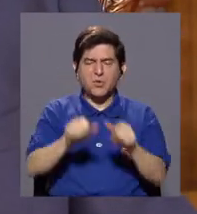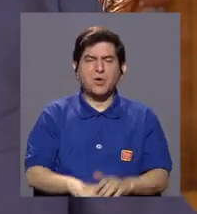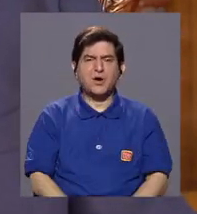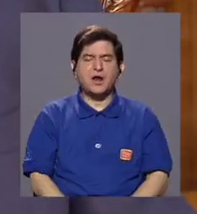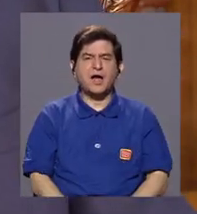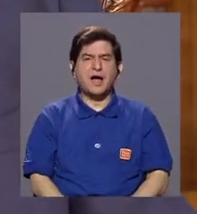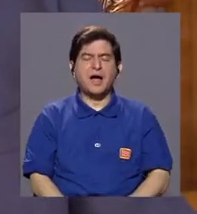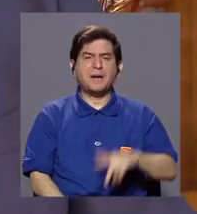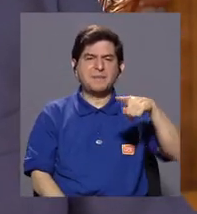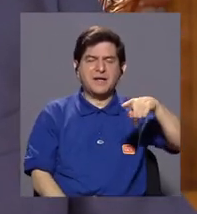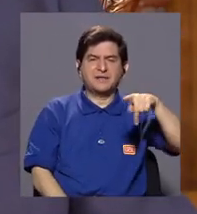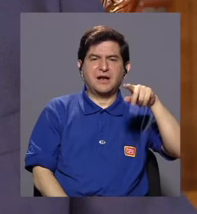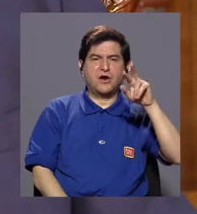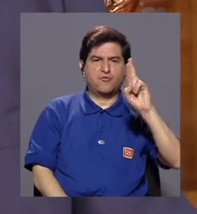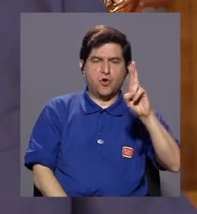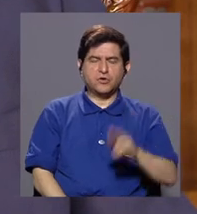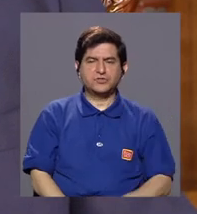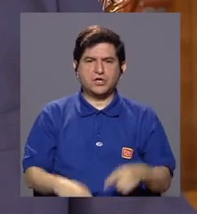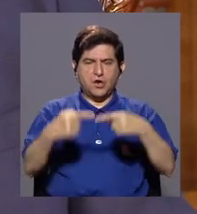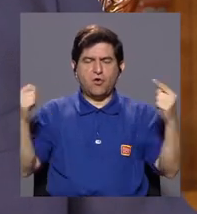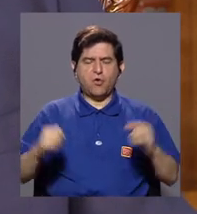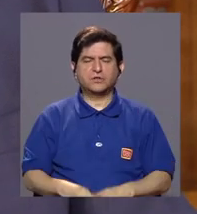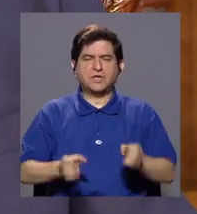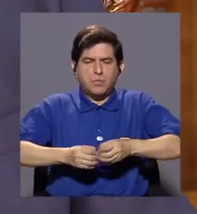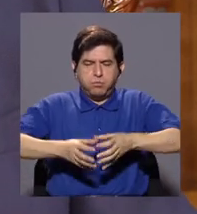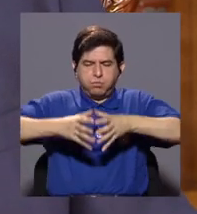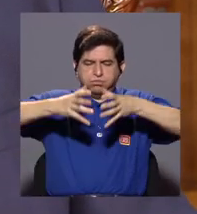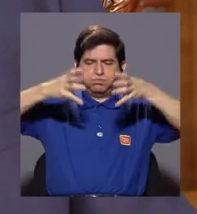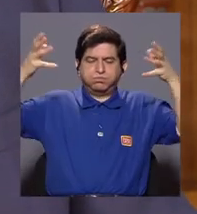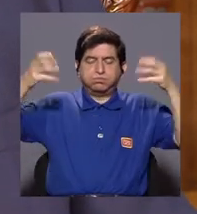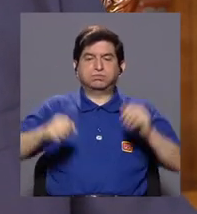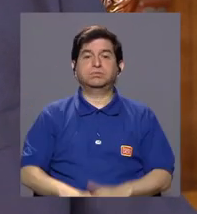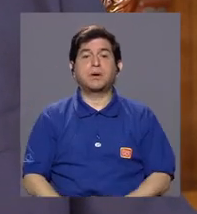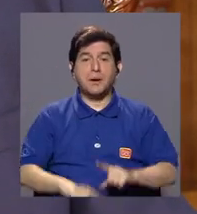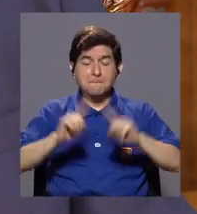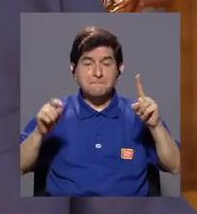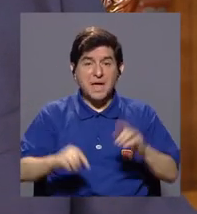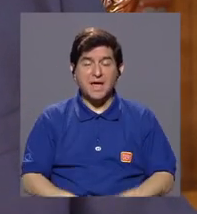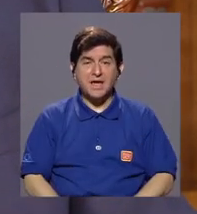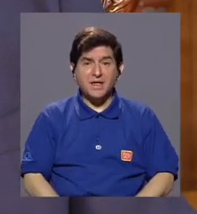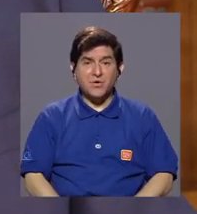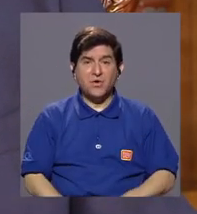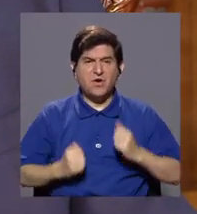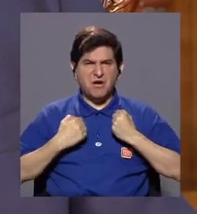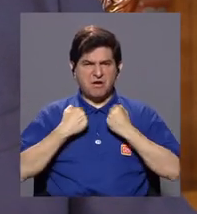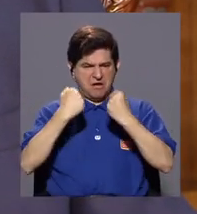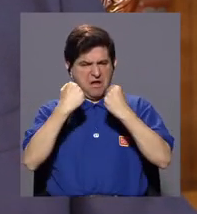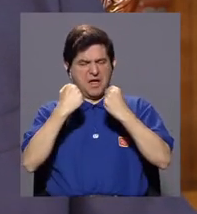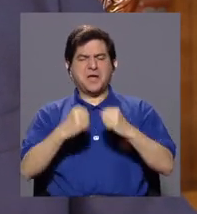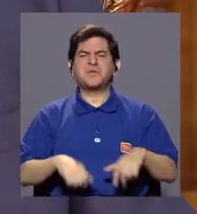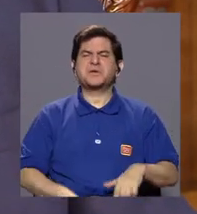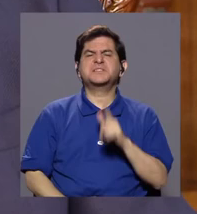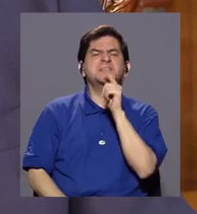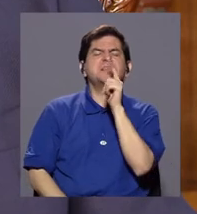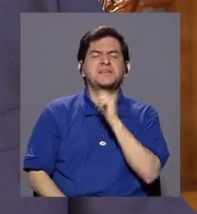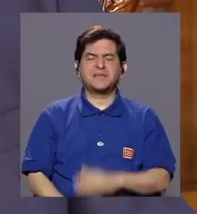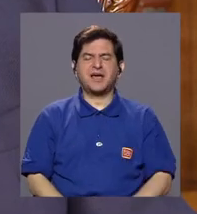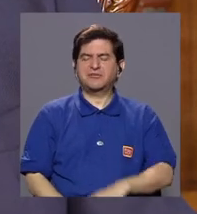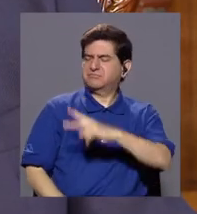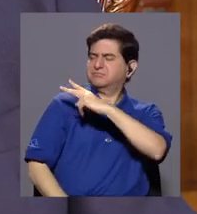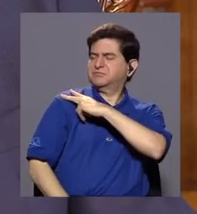a Bertrand Russell, que adversó las armas nucleares. Pero los héroes son siempre los